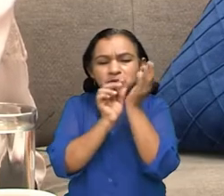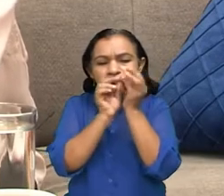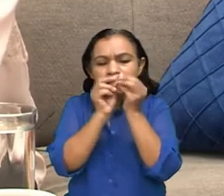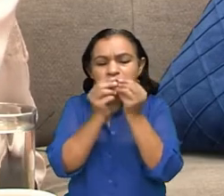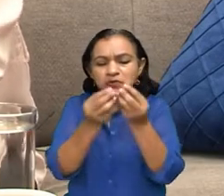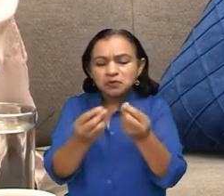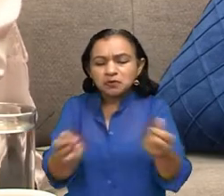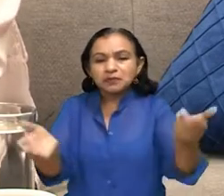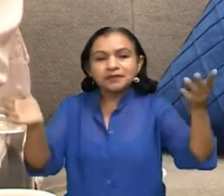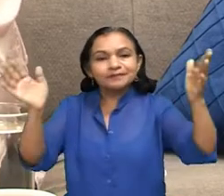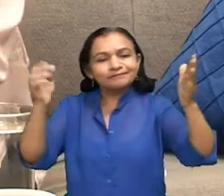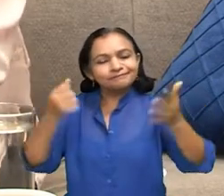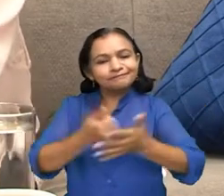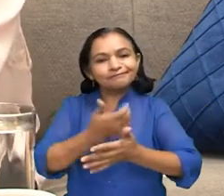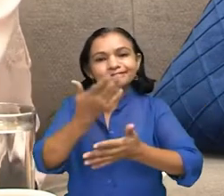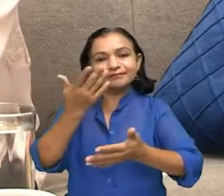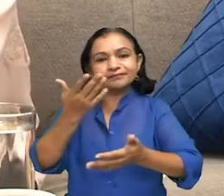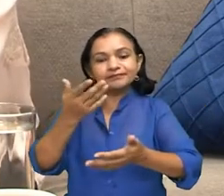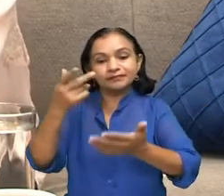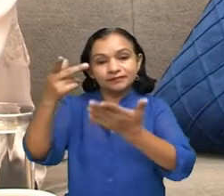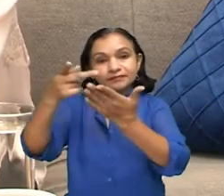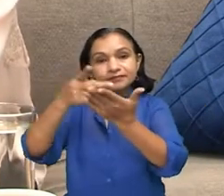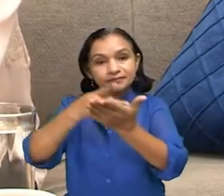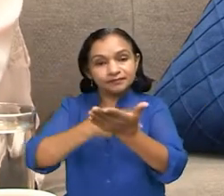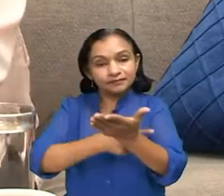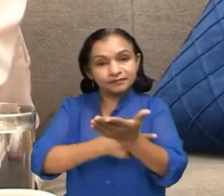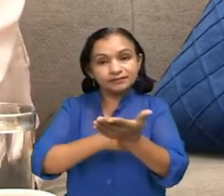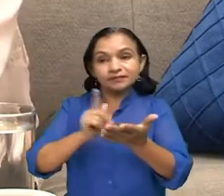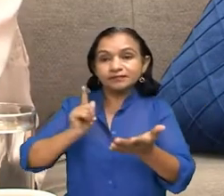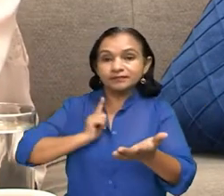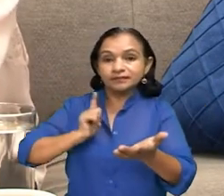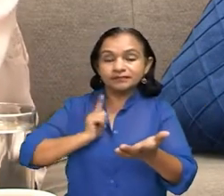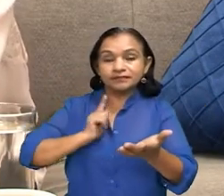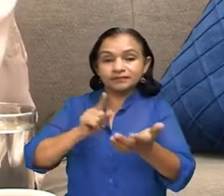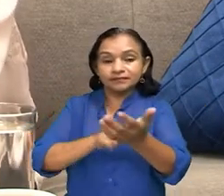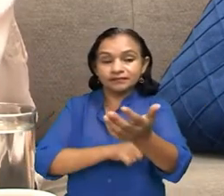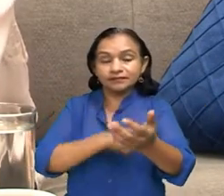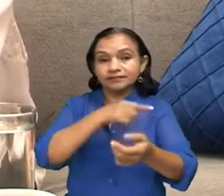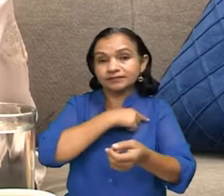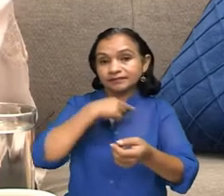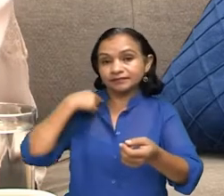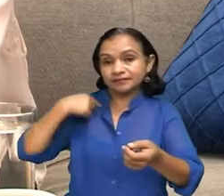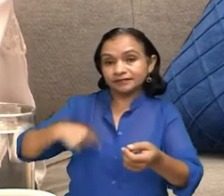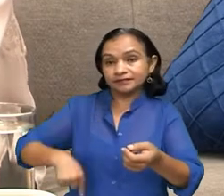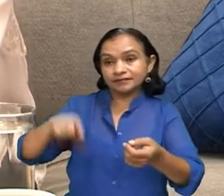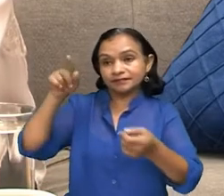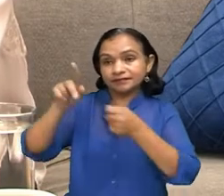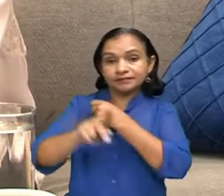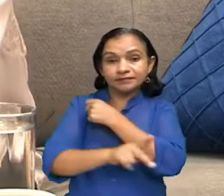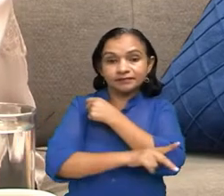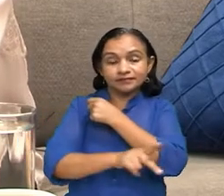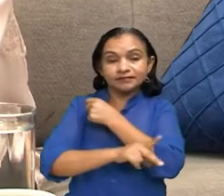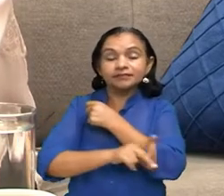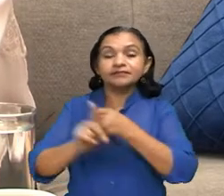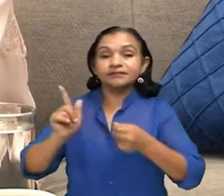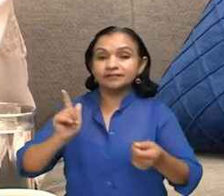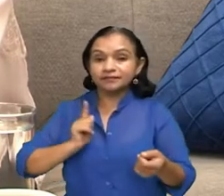¿qué ha venido pasando con este proyecto que hemos tenido con la hermana china de Taiwán? Hemos